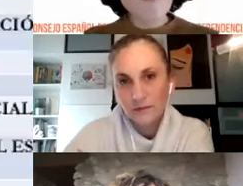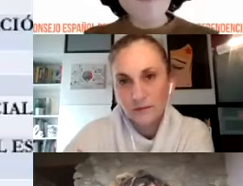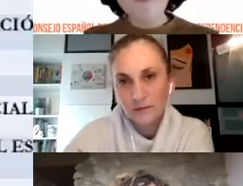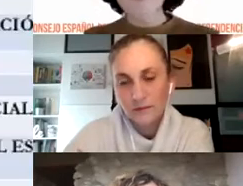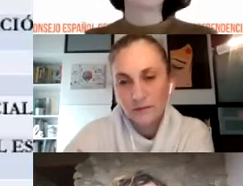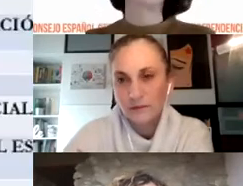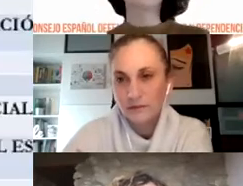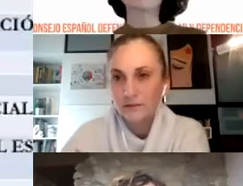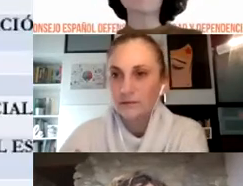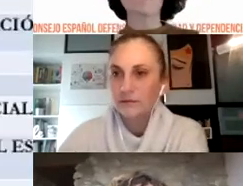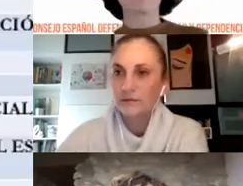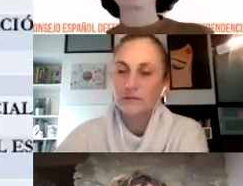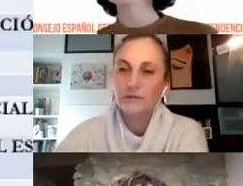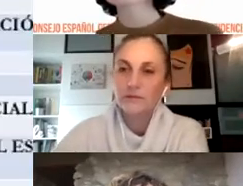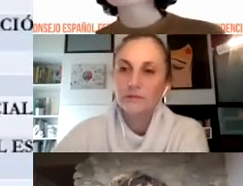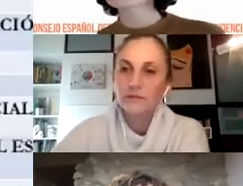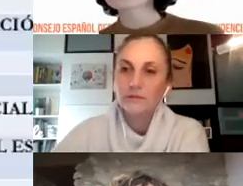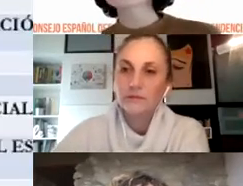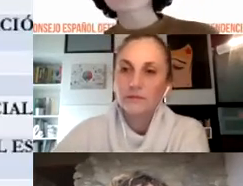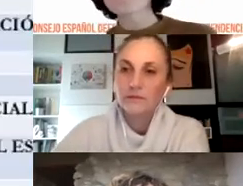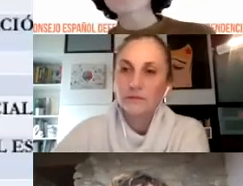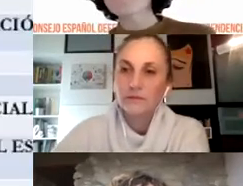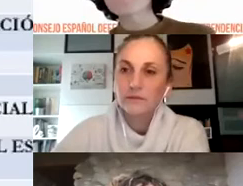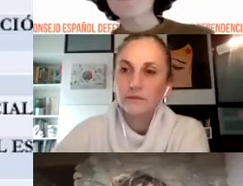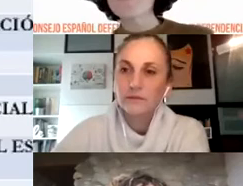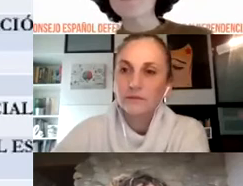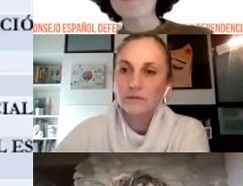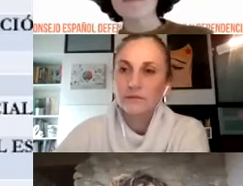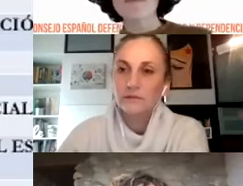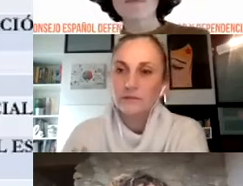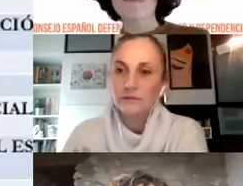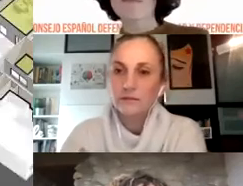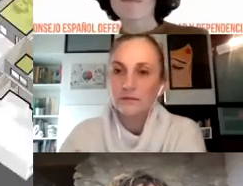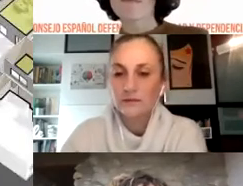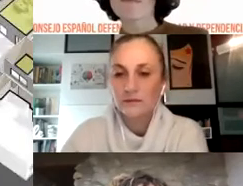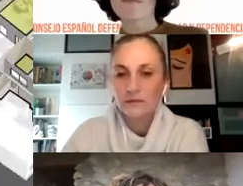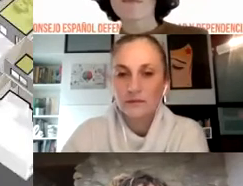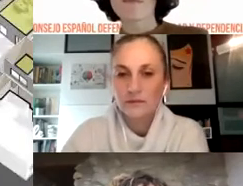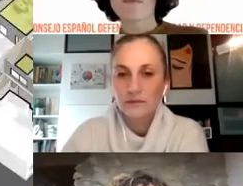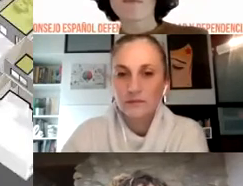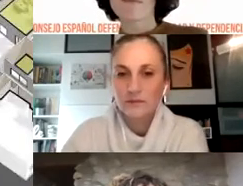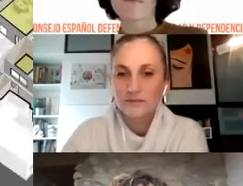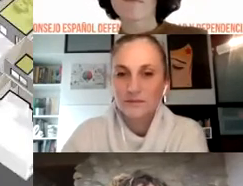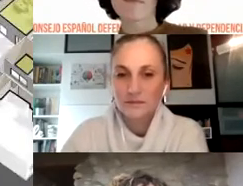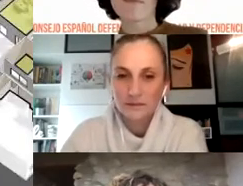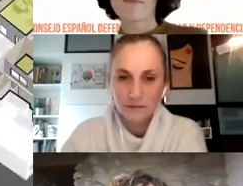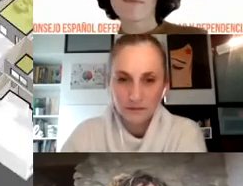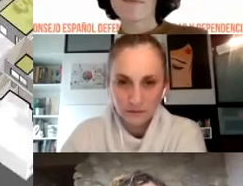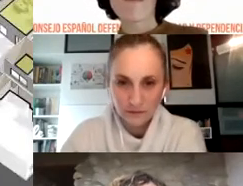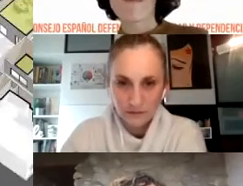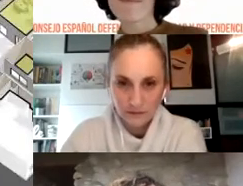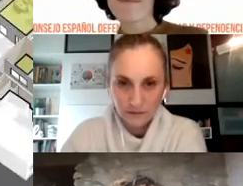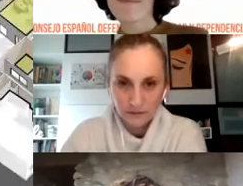Ya. Bueno, espero que se quede ahí, se quede quieto, porque a veces no se queda quieto, tiene